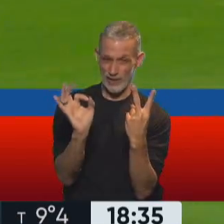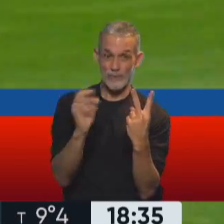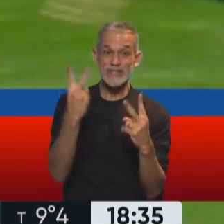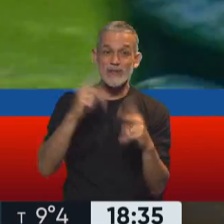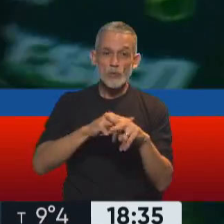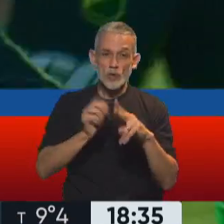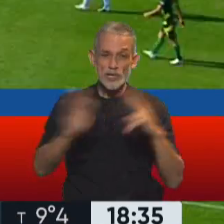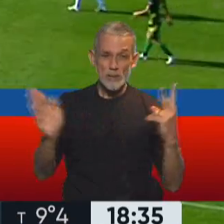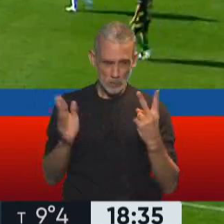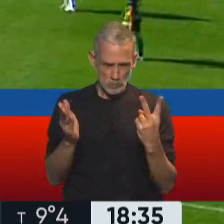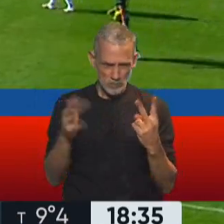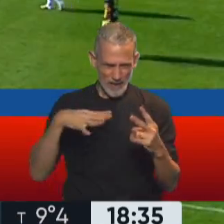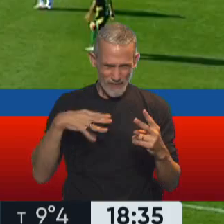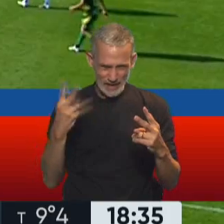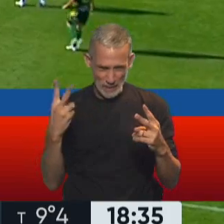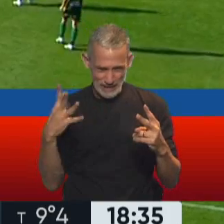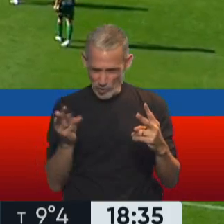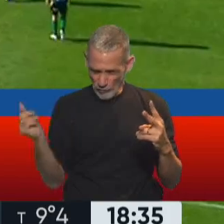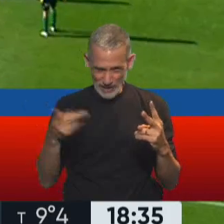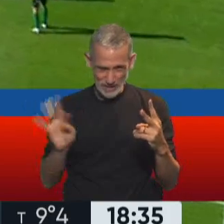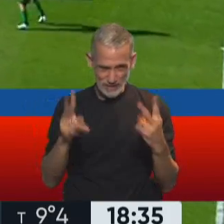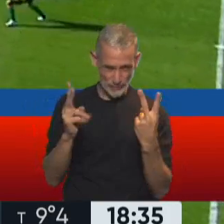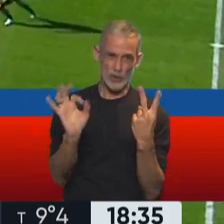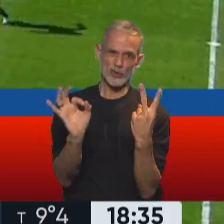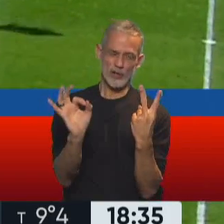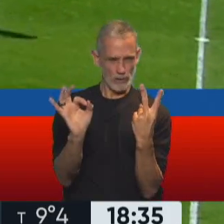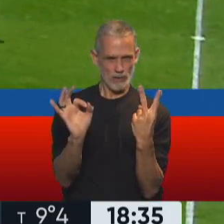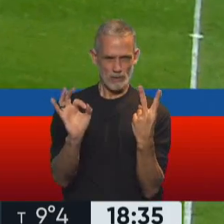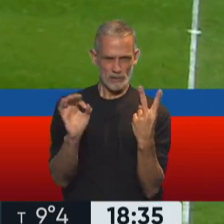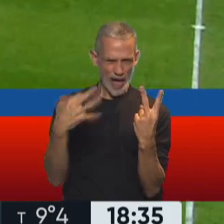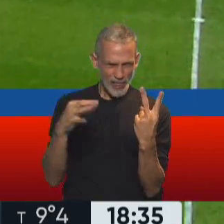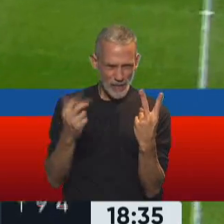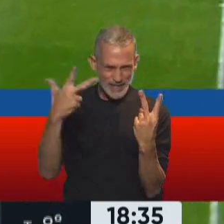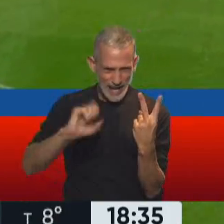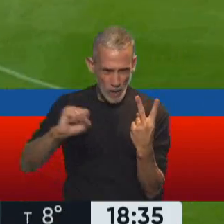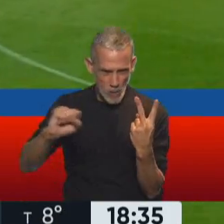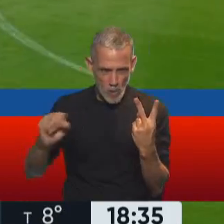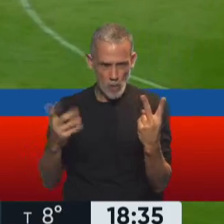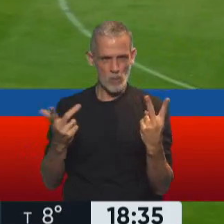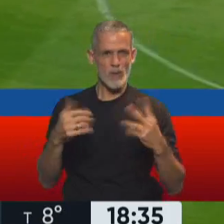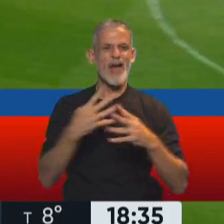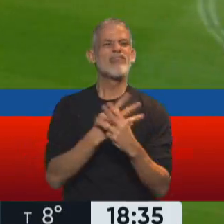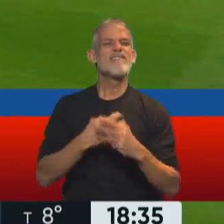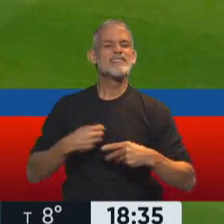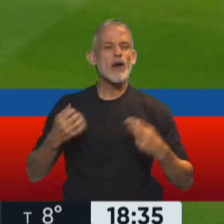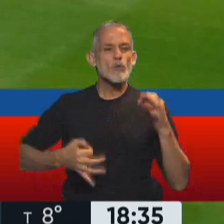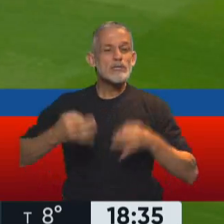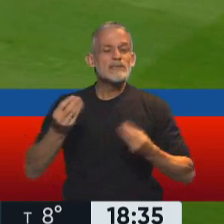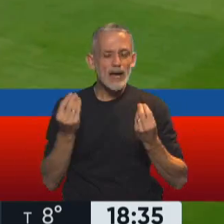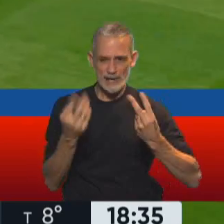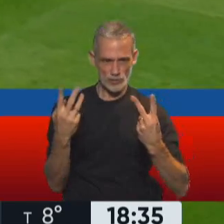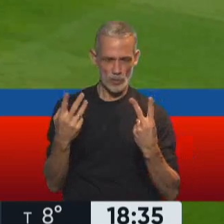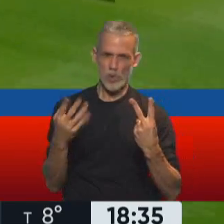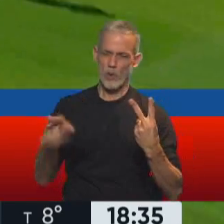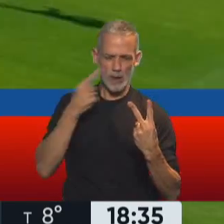cada 25 minutos y se determinó la historia tienes que meter tres goles que hizo defensa apostó a